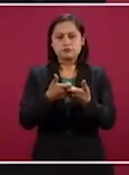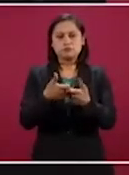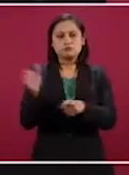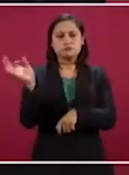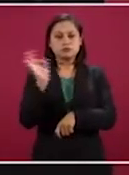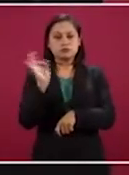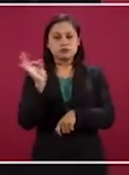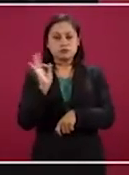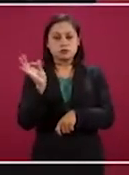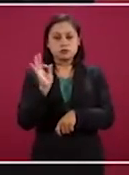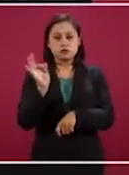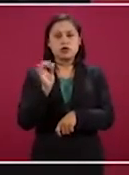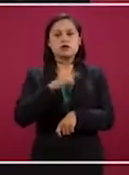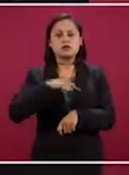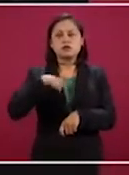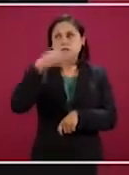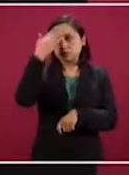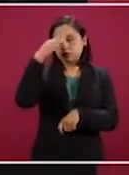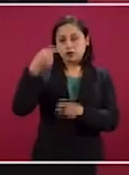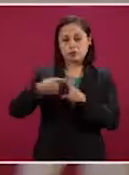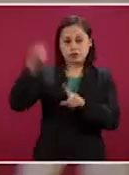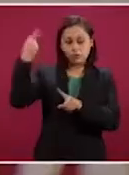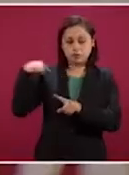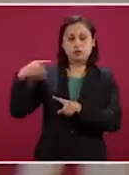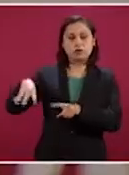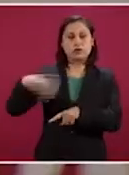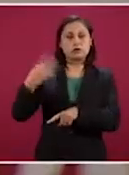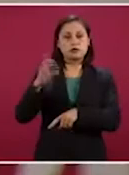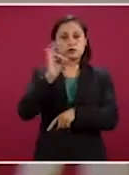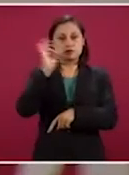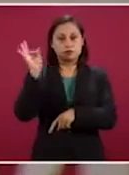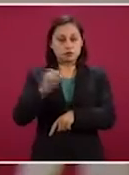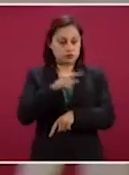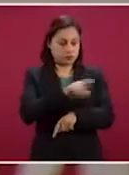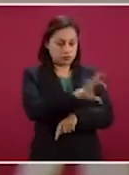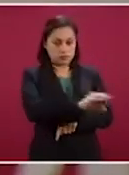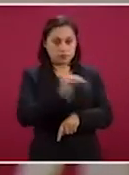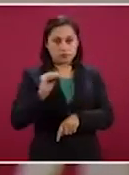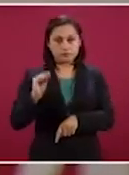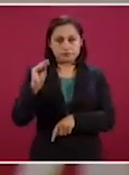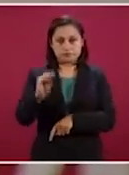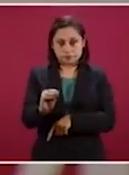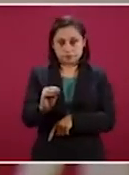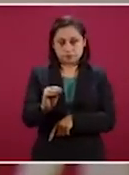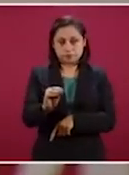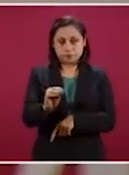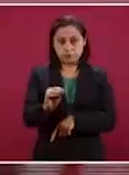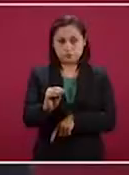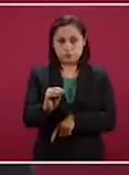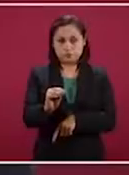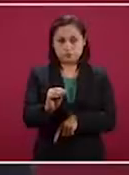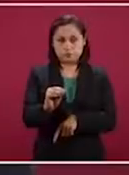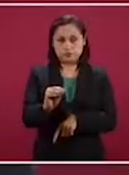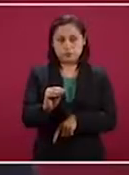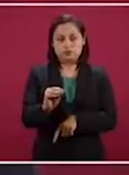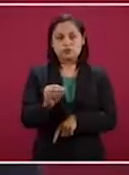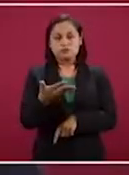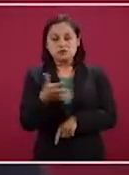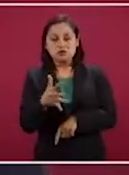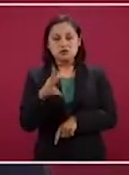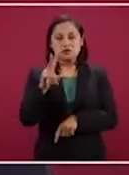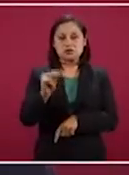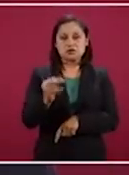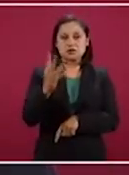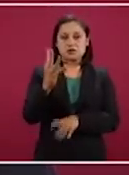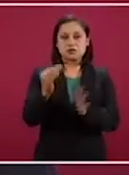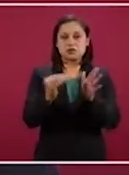que ha sucedido en el pasado, que es el 14% de ese dinero, tenemos aproximadamente 84 mil millones